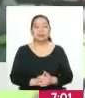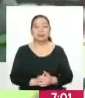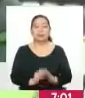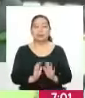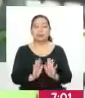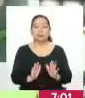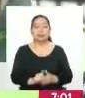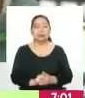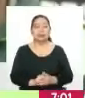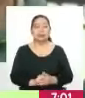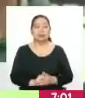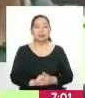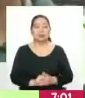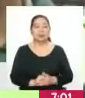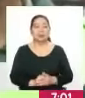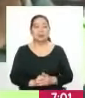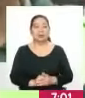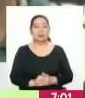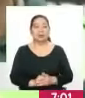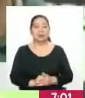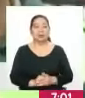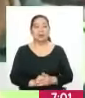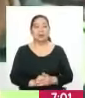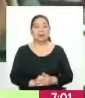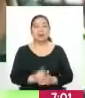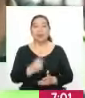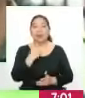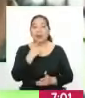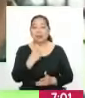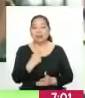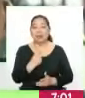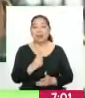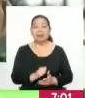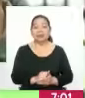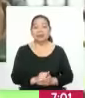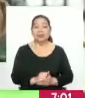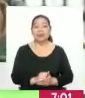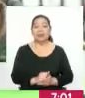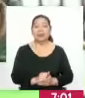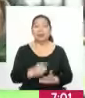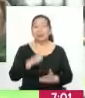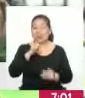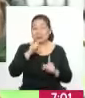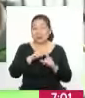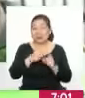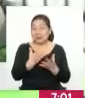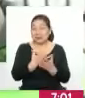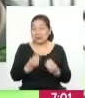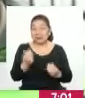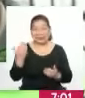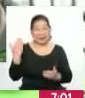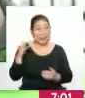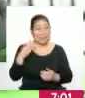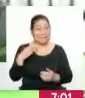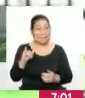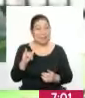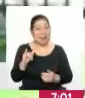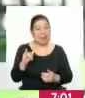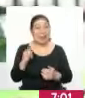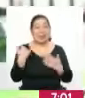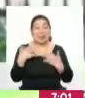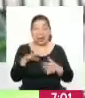No sabemos, 105. Así es, Jorge, buenos días. Gabriela Sevilla, la joven de 30 años, embarazada, que desapareció desde el miércoles, ha